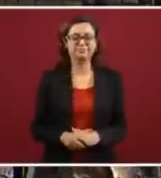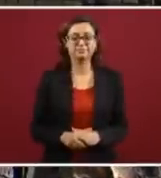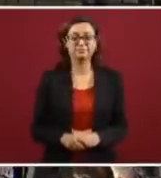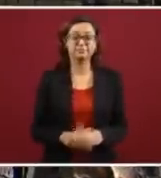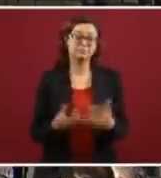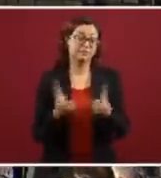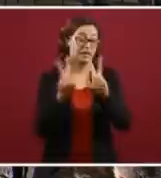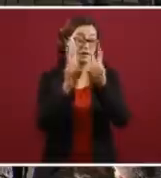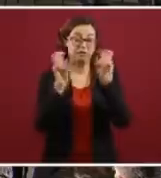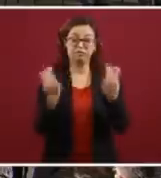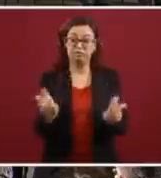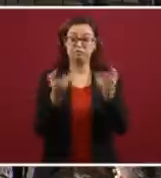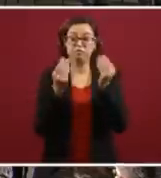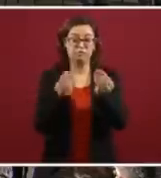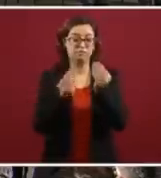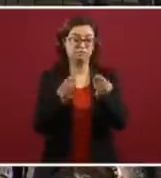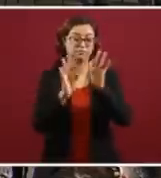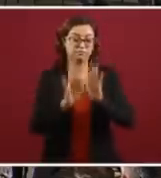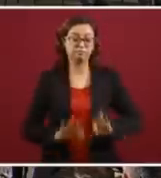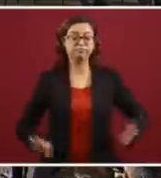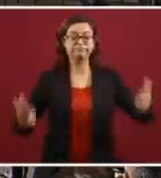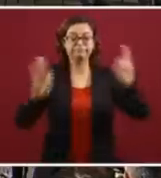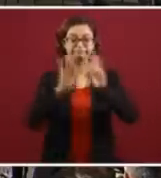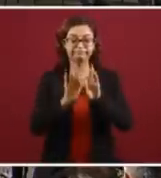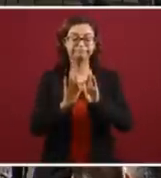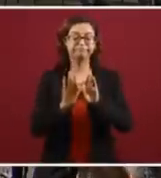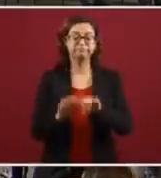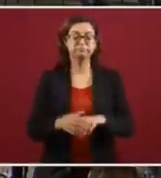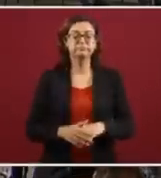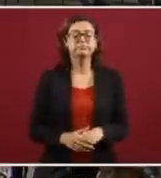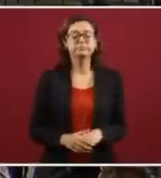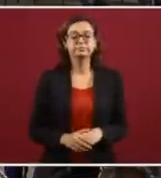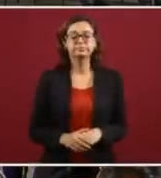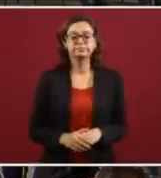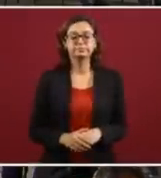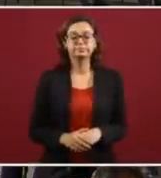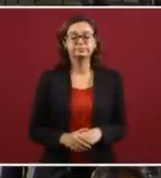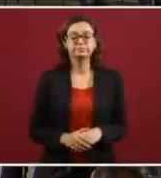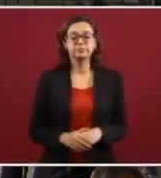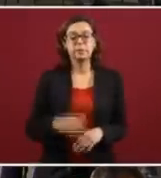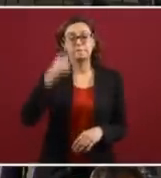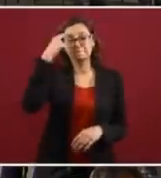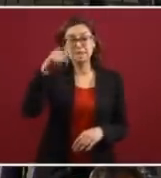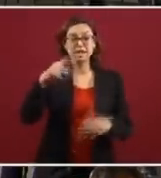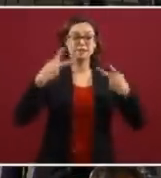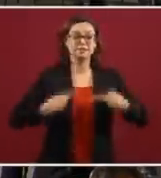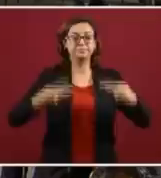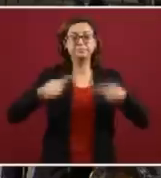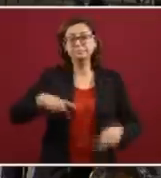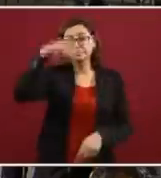muy importante el que todos los mexicanos